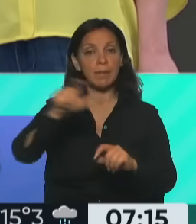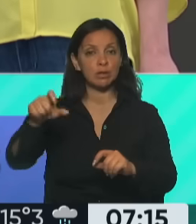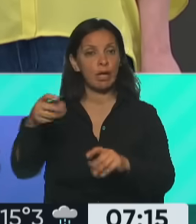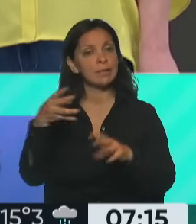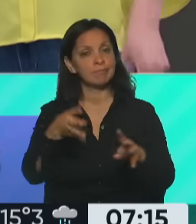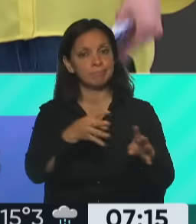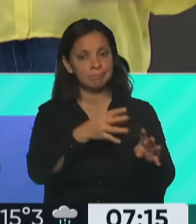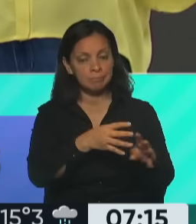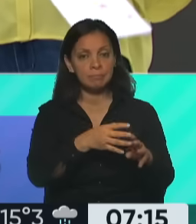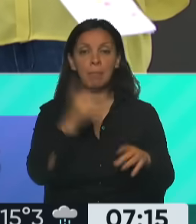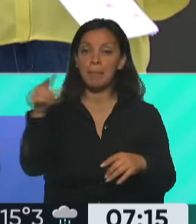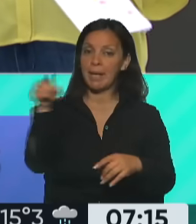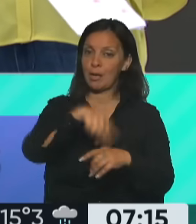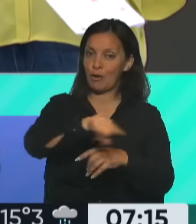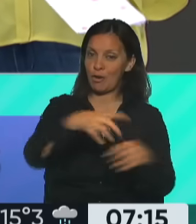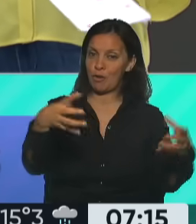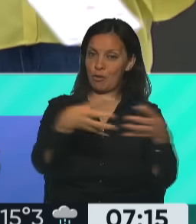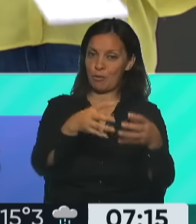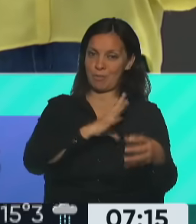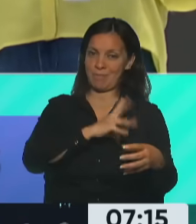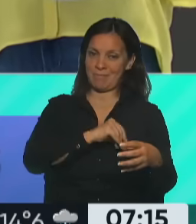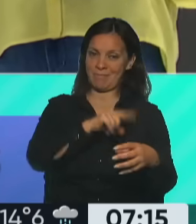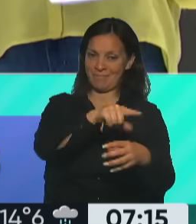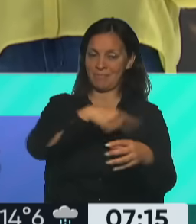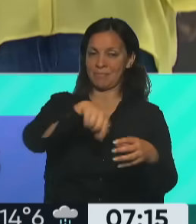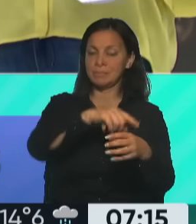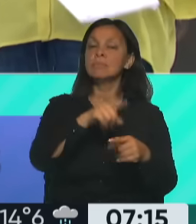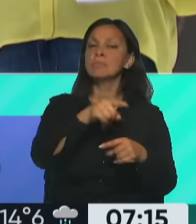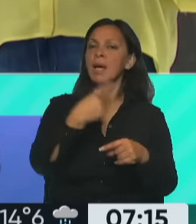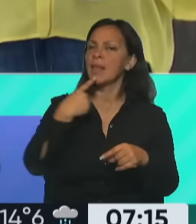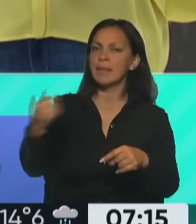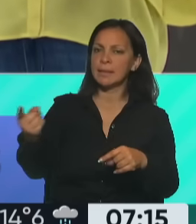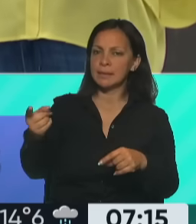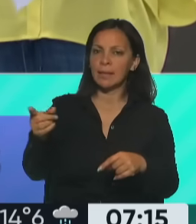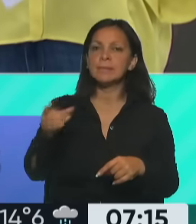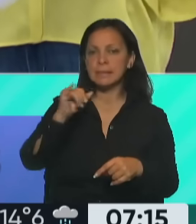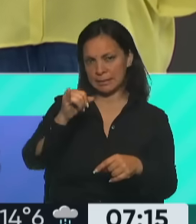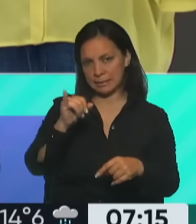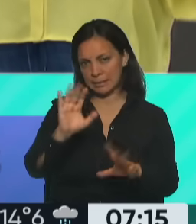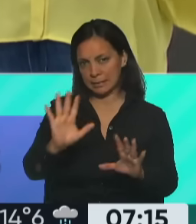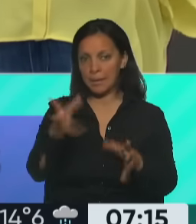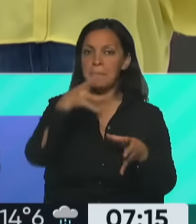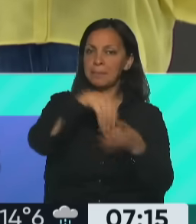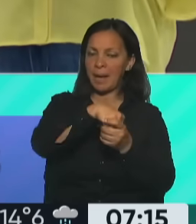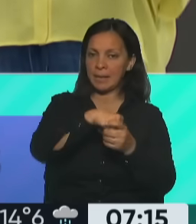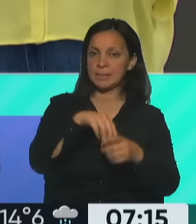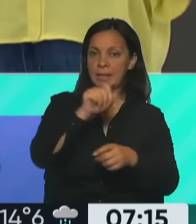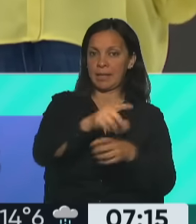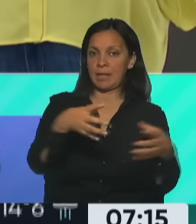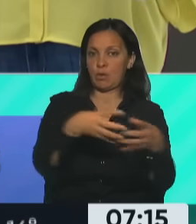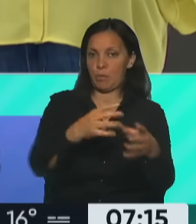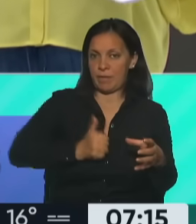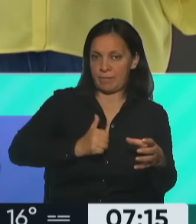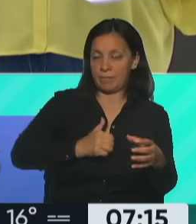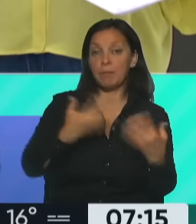es el partido que gobierna la Franja de Gaza de Mahmoud Abbas, dice sí, son parte de nuestro brazo armado, porque recordemos